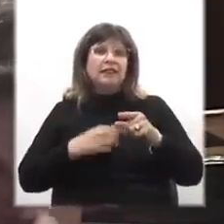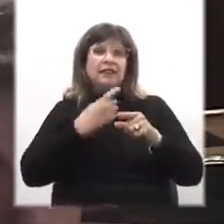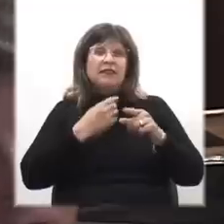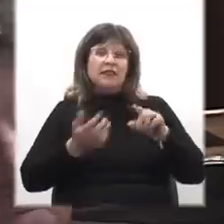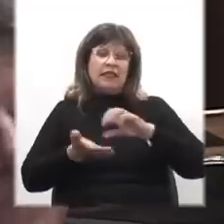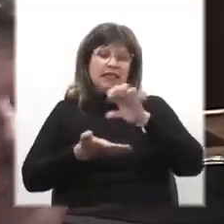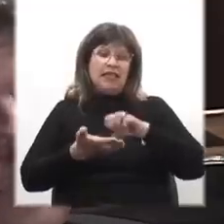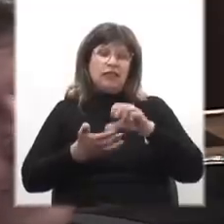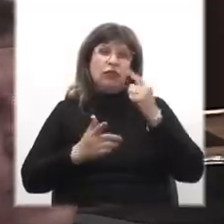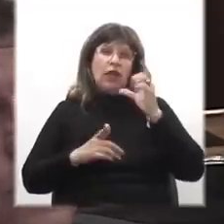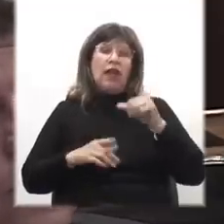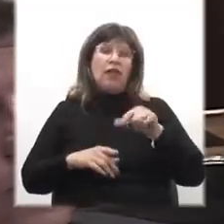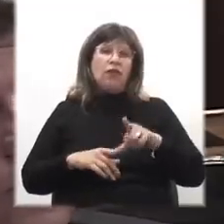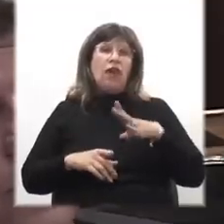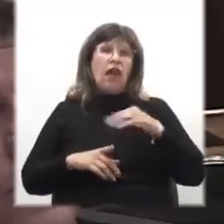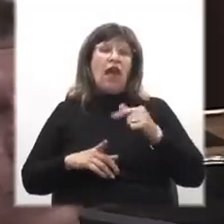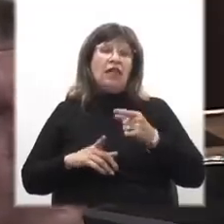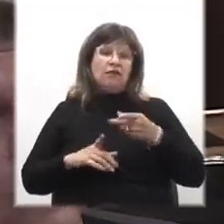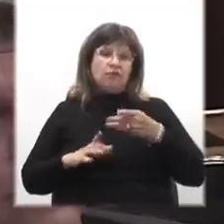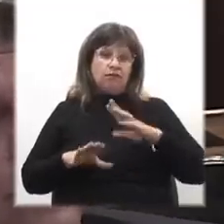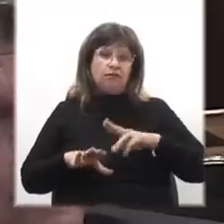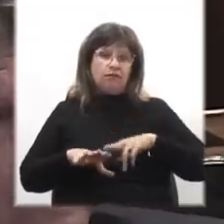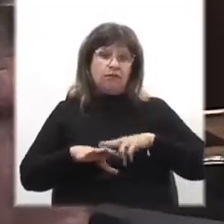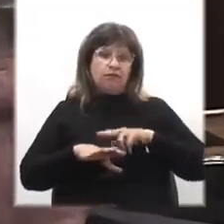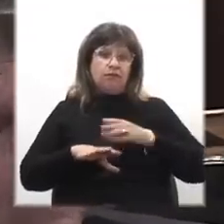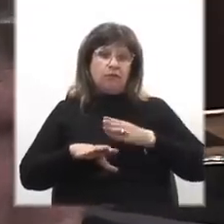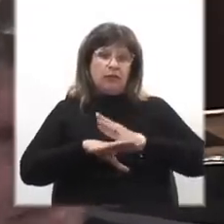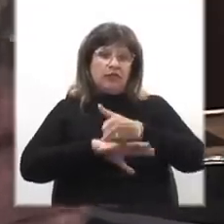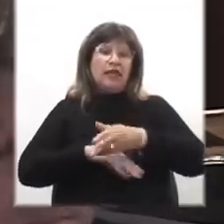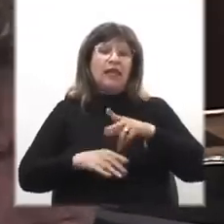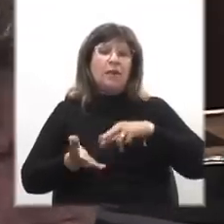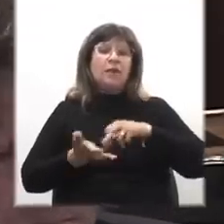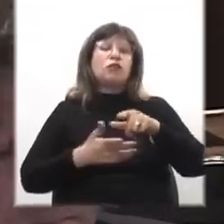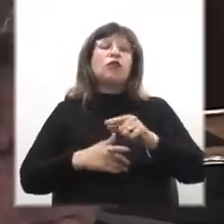ciudades va a haber un pasaje peatonal cada 1 kilómetro.